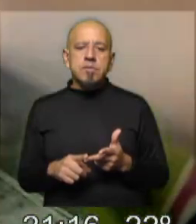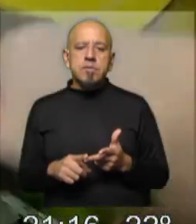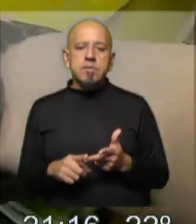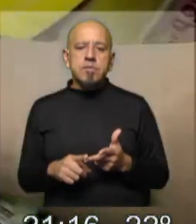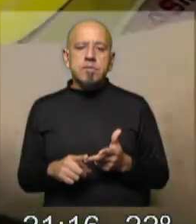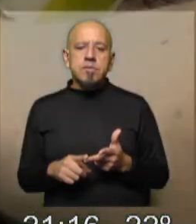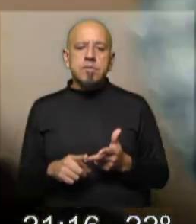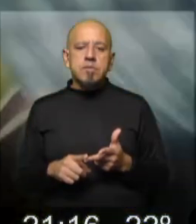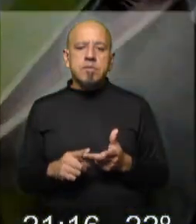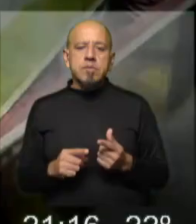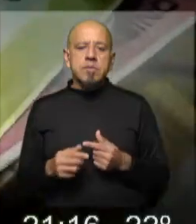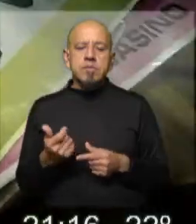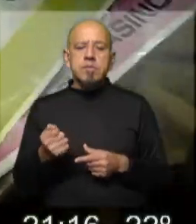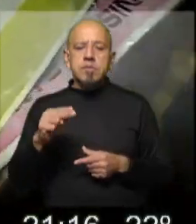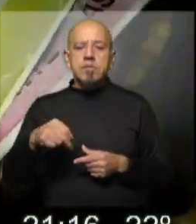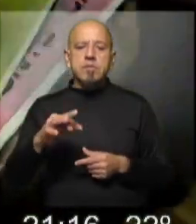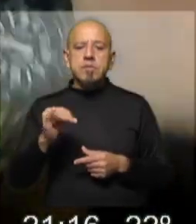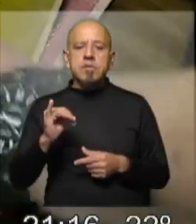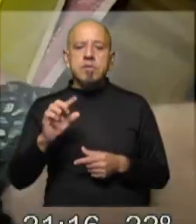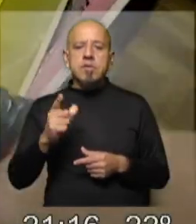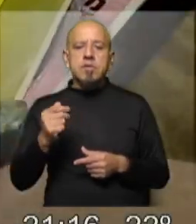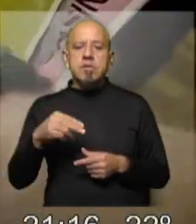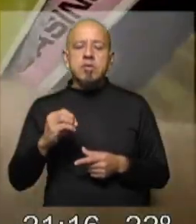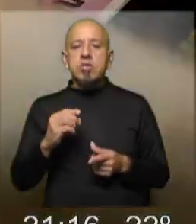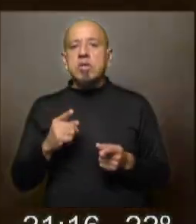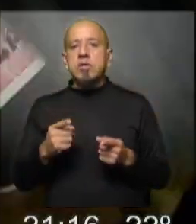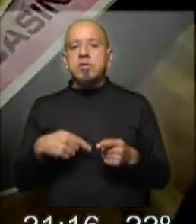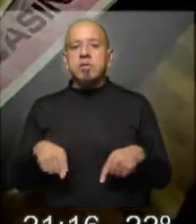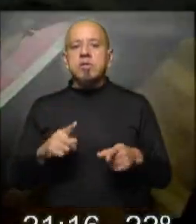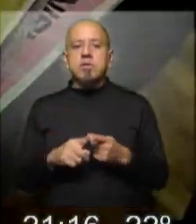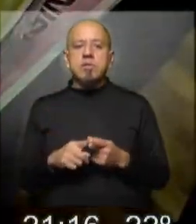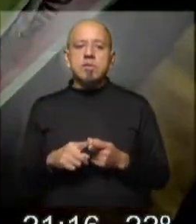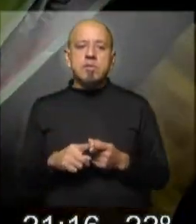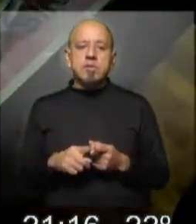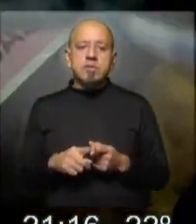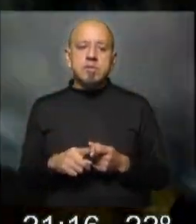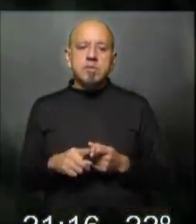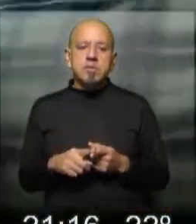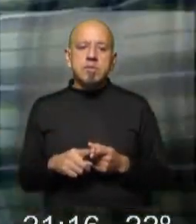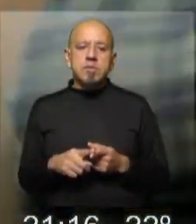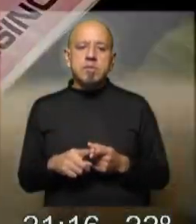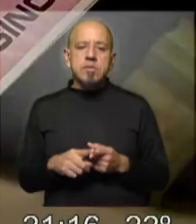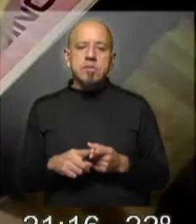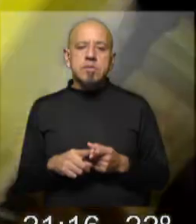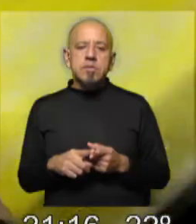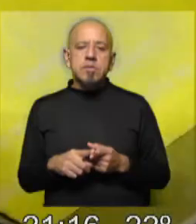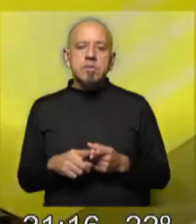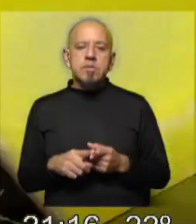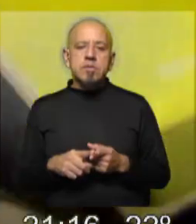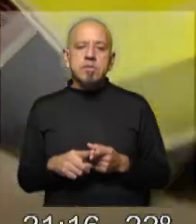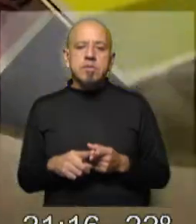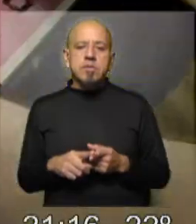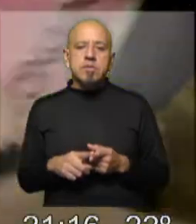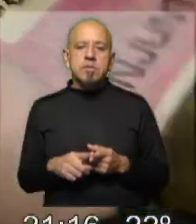Fuego Tropical de Grupo Antillano, que era como una caja de fósforo. Tremendo. Digo, había arte en ese momento. Sí, también. Sí, claro,